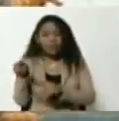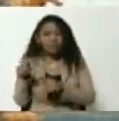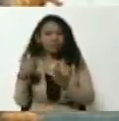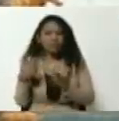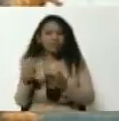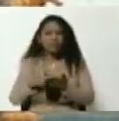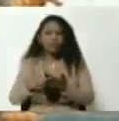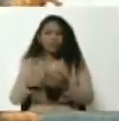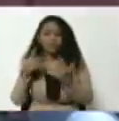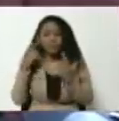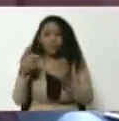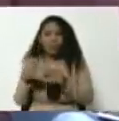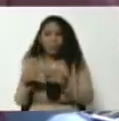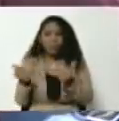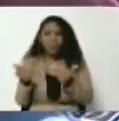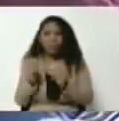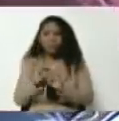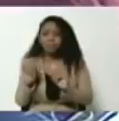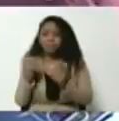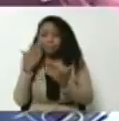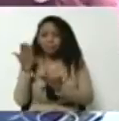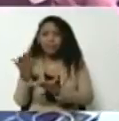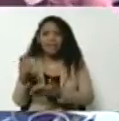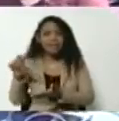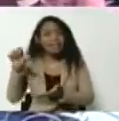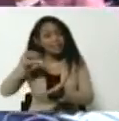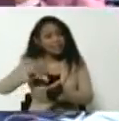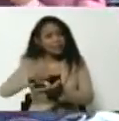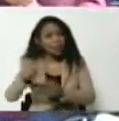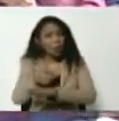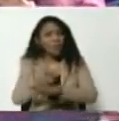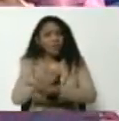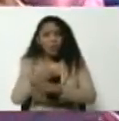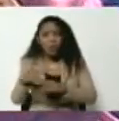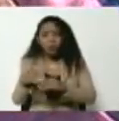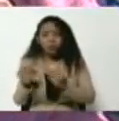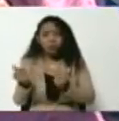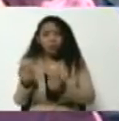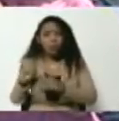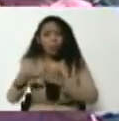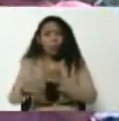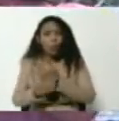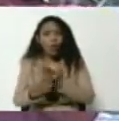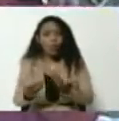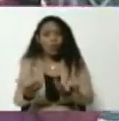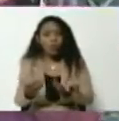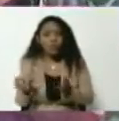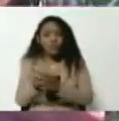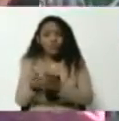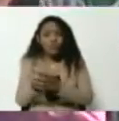disuelto. Ese centro de gobierno fue disuelto por Juan Guaidó y un